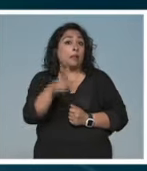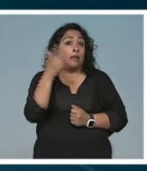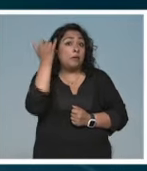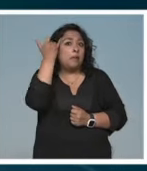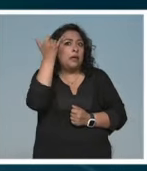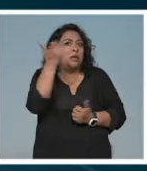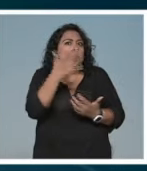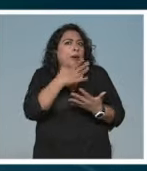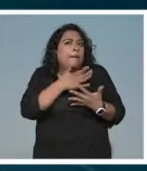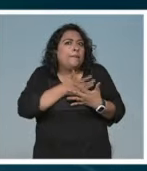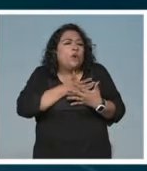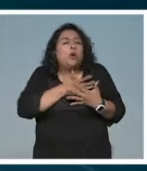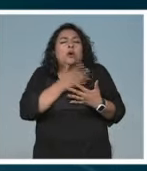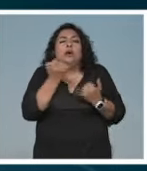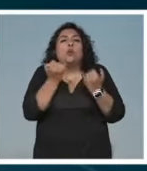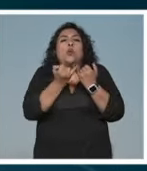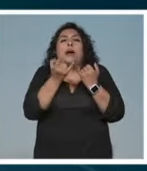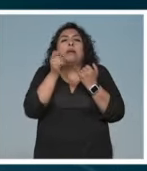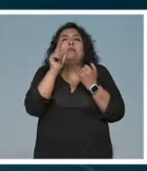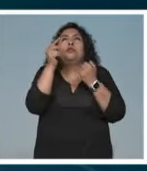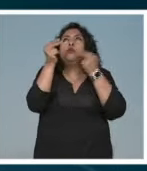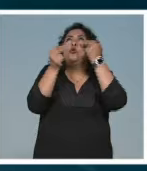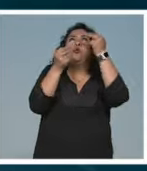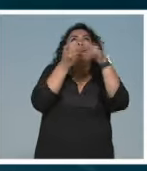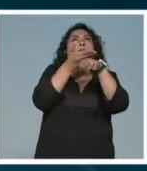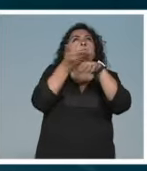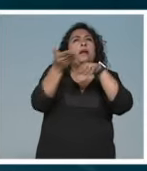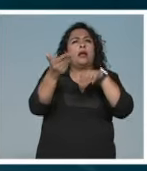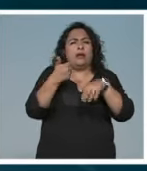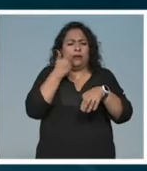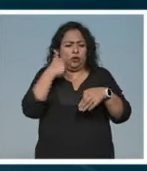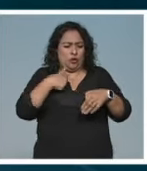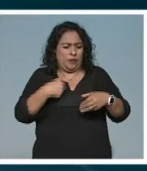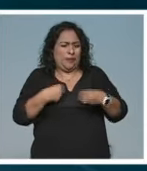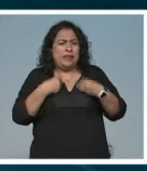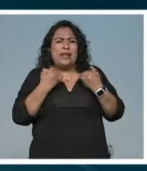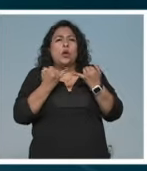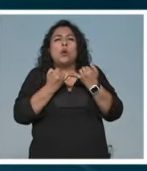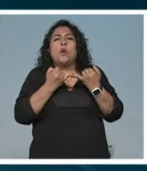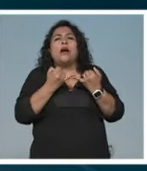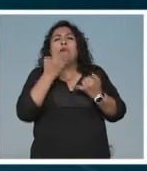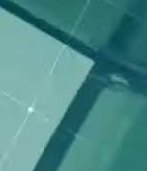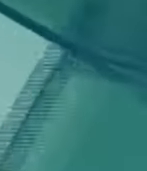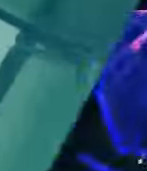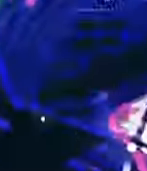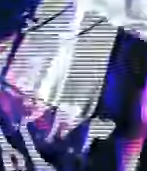Imaginó el amor como una nube blanca. Y quiso vivir la vida como un romero.